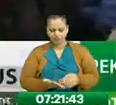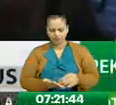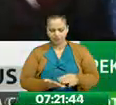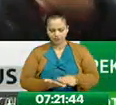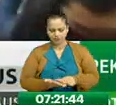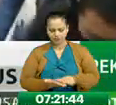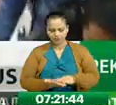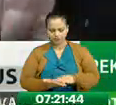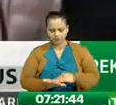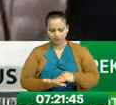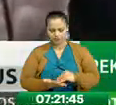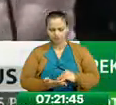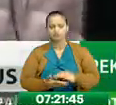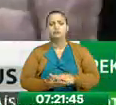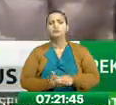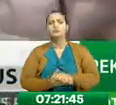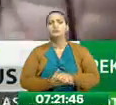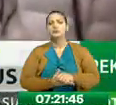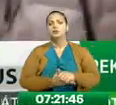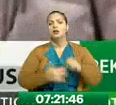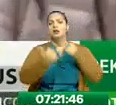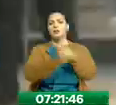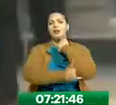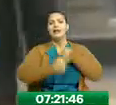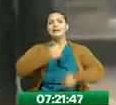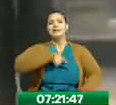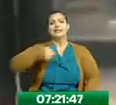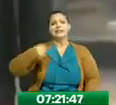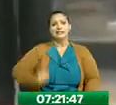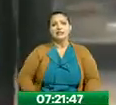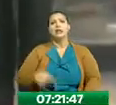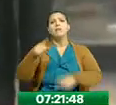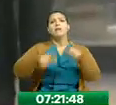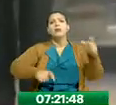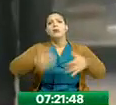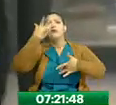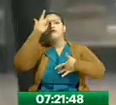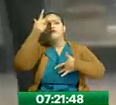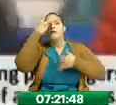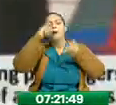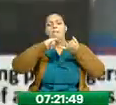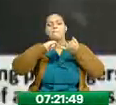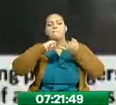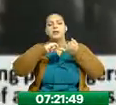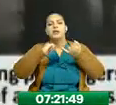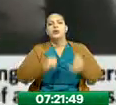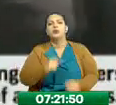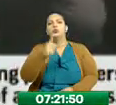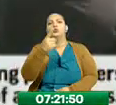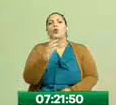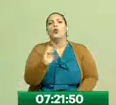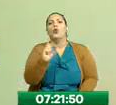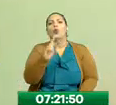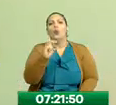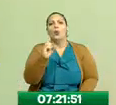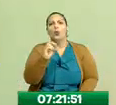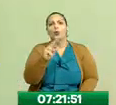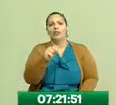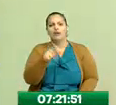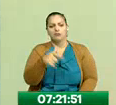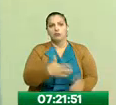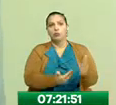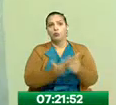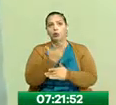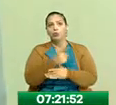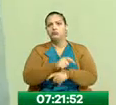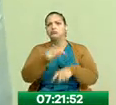El brote de coronavirus en China ha puesto en alerta a las autoridades sanitarias mundiales, que se mantienen vigilantes. En nuestro país